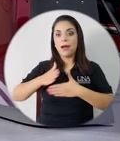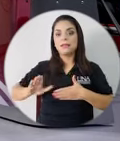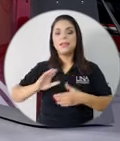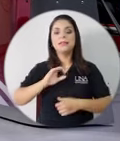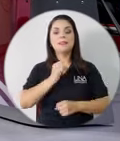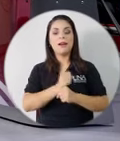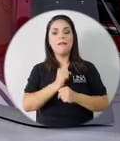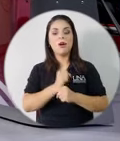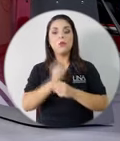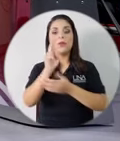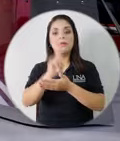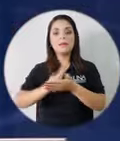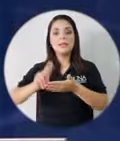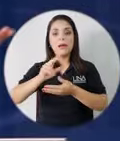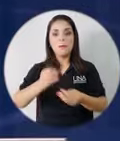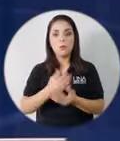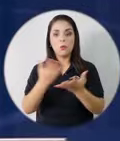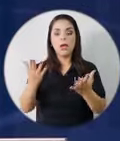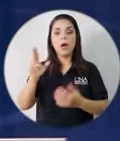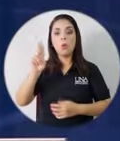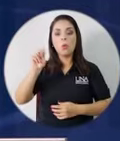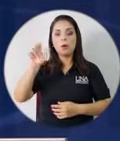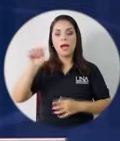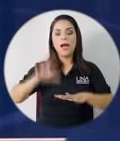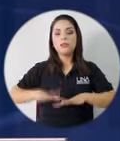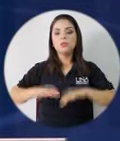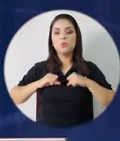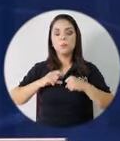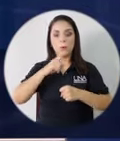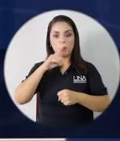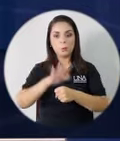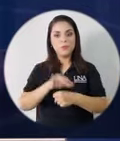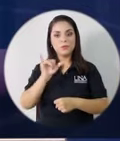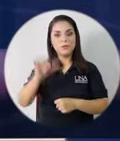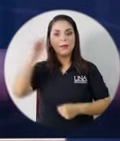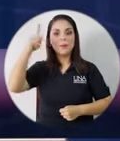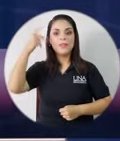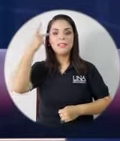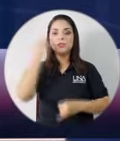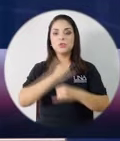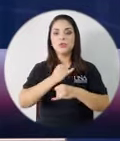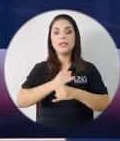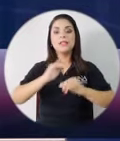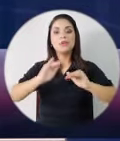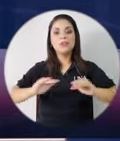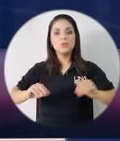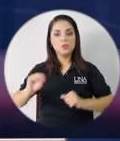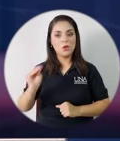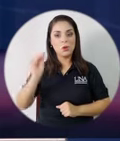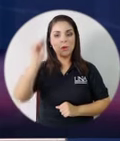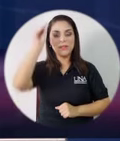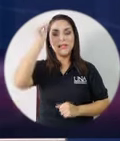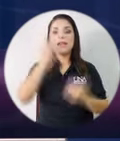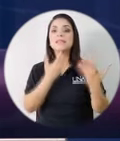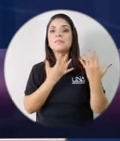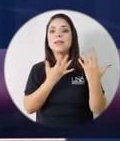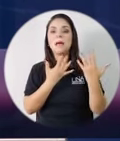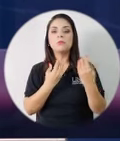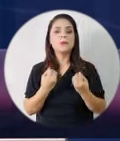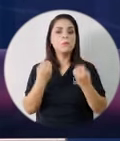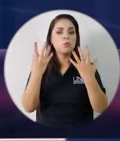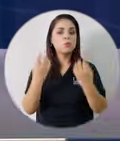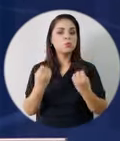parte de la misión de la universidad pública, en este caso la Universidad Nacional pues asume este compromiso con esta política institucional de niñez y